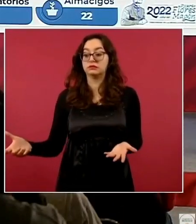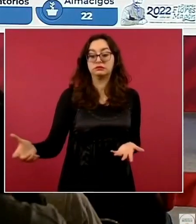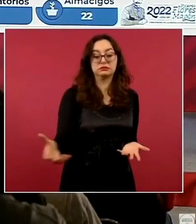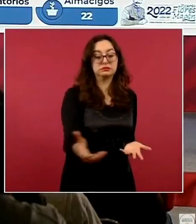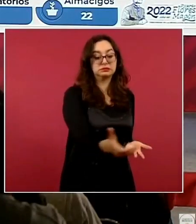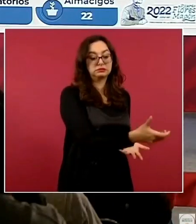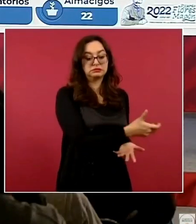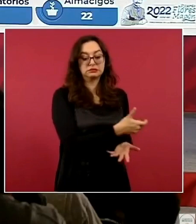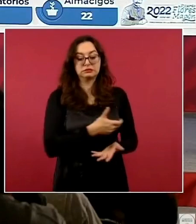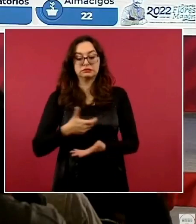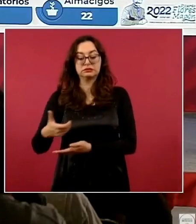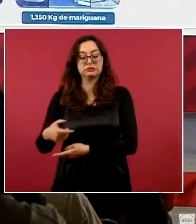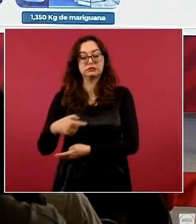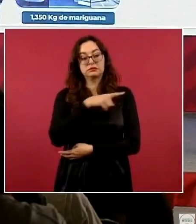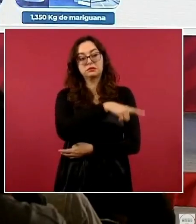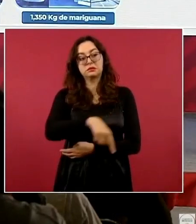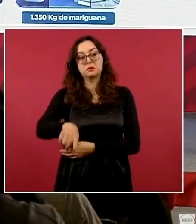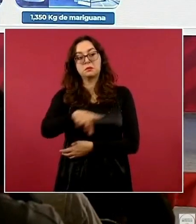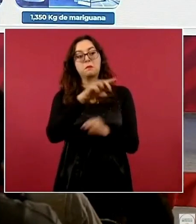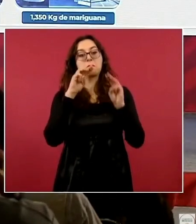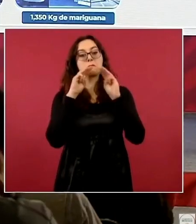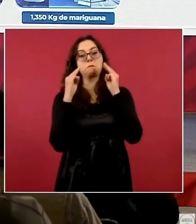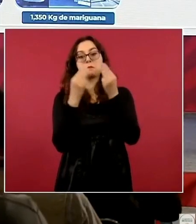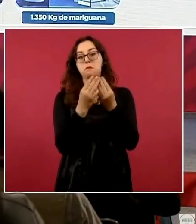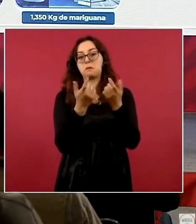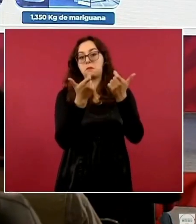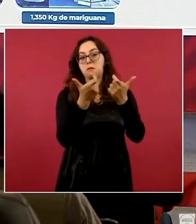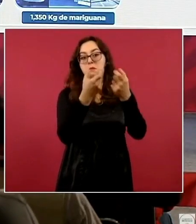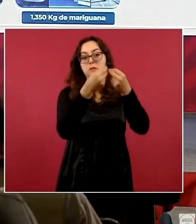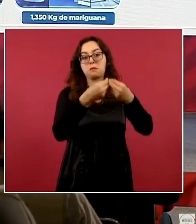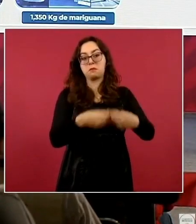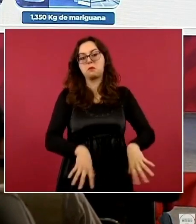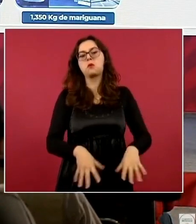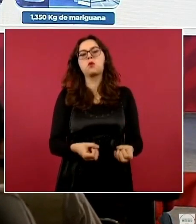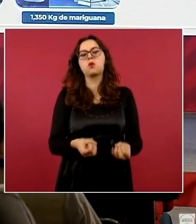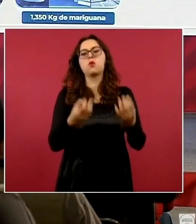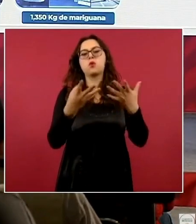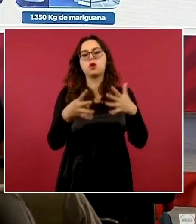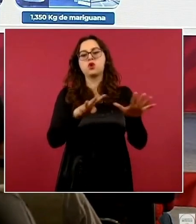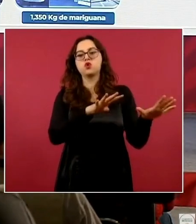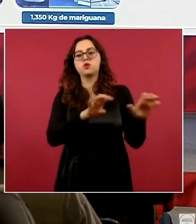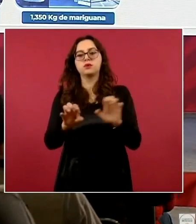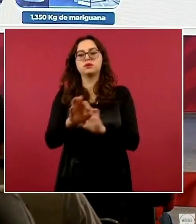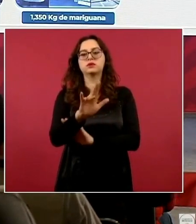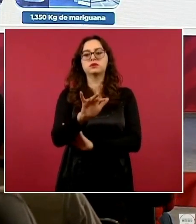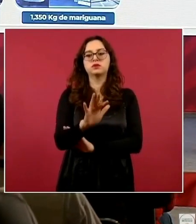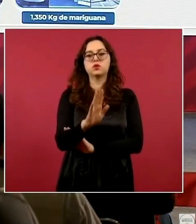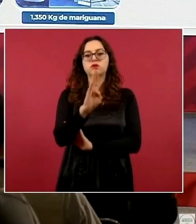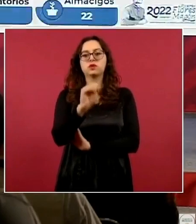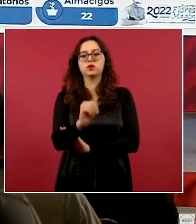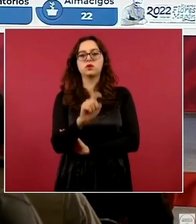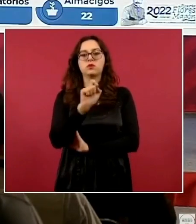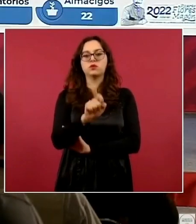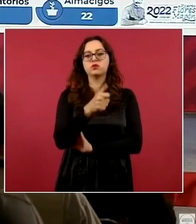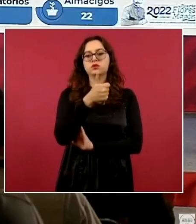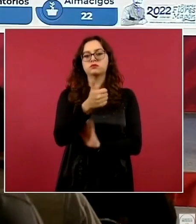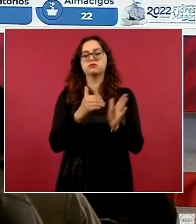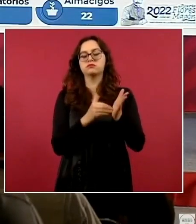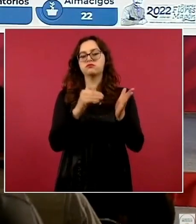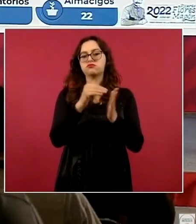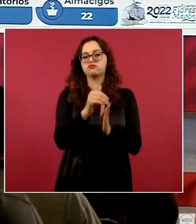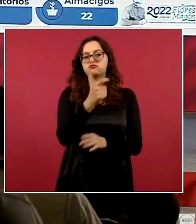favor son 959.6 millones de pesos adelante por favor